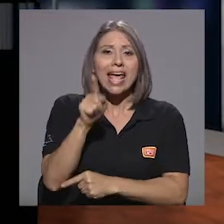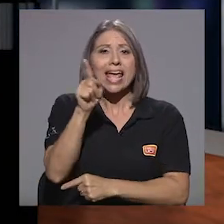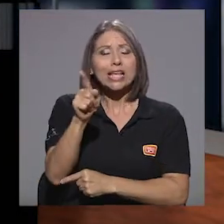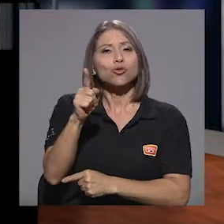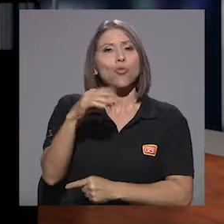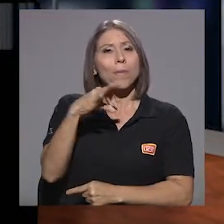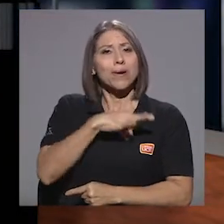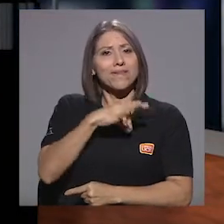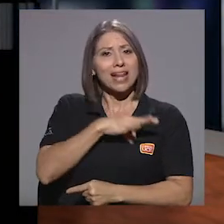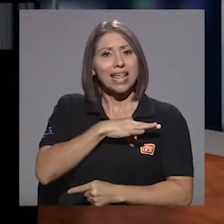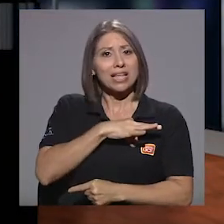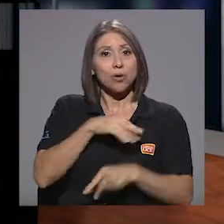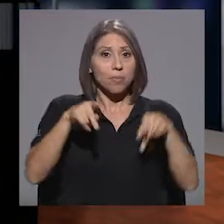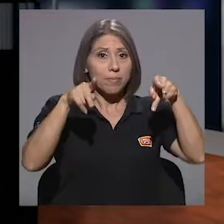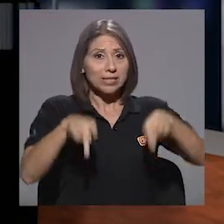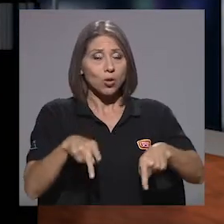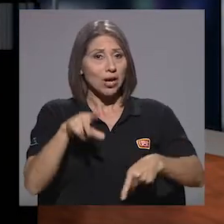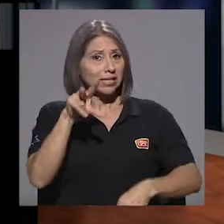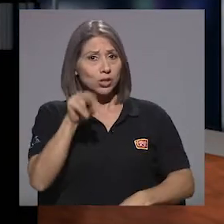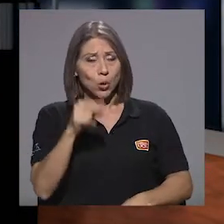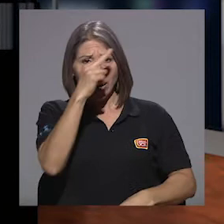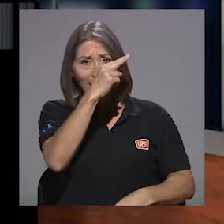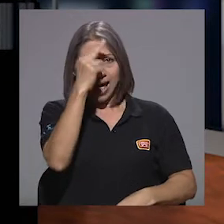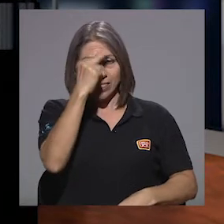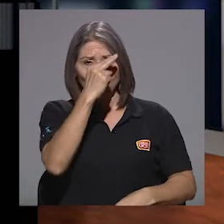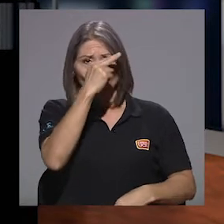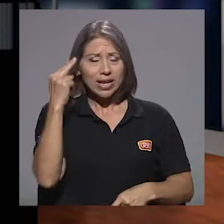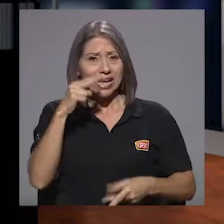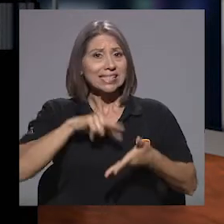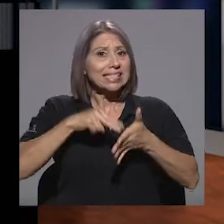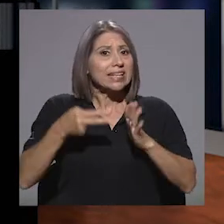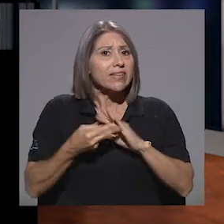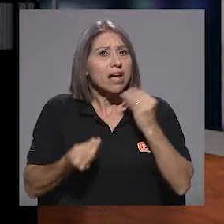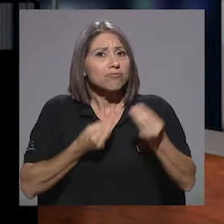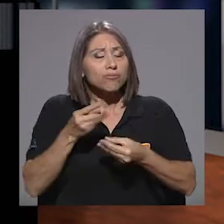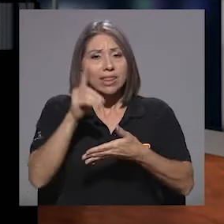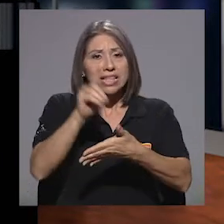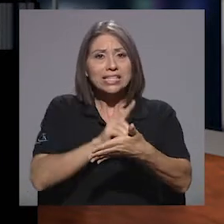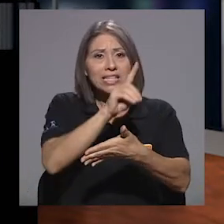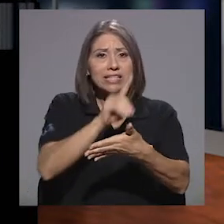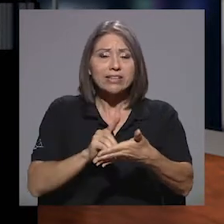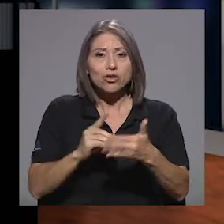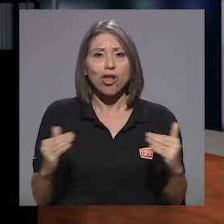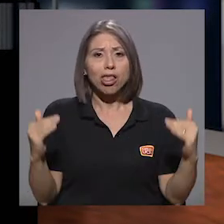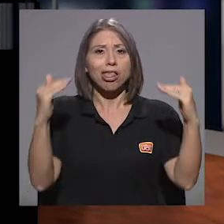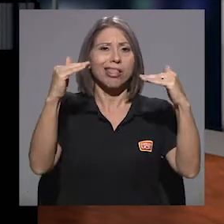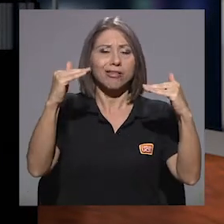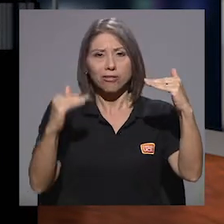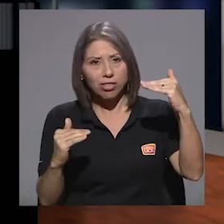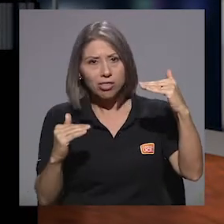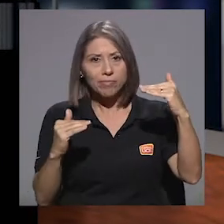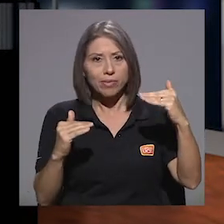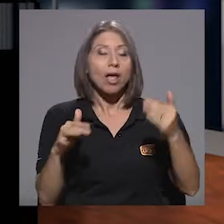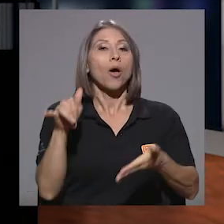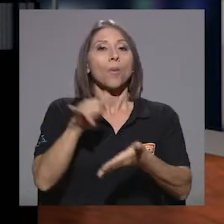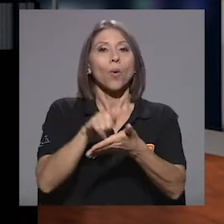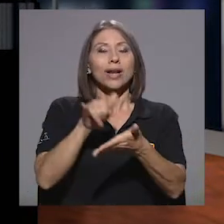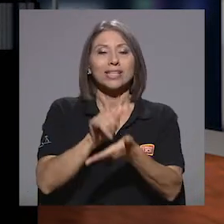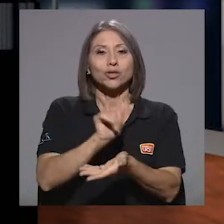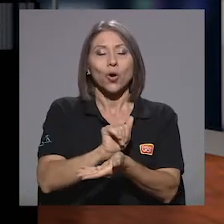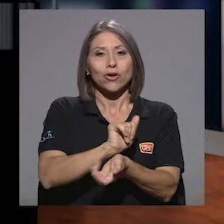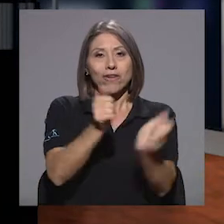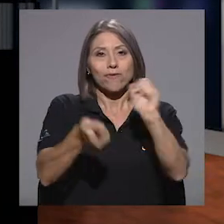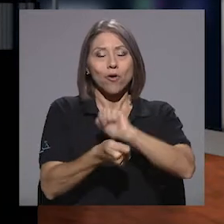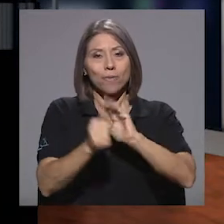coloca a los no católicos en una posición de discriminación y desigualdad. Por eso la reforma del